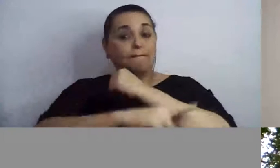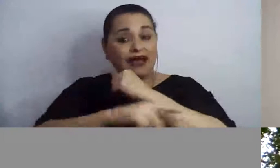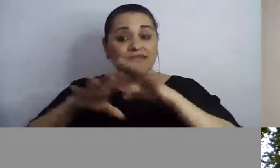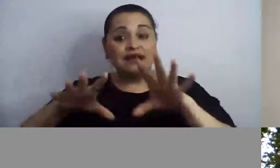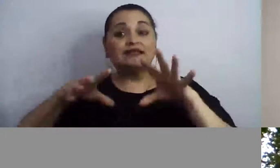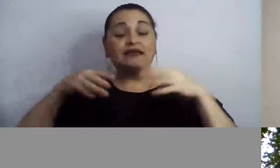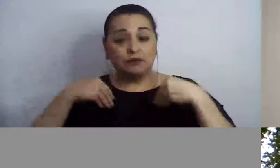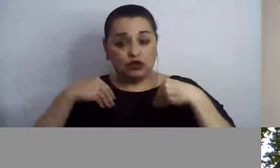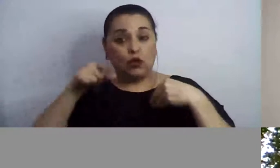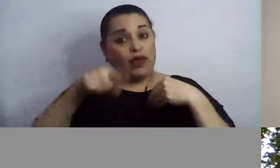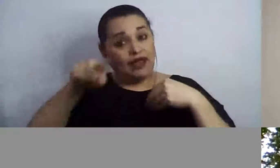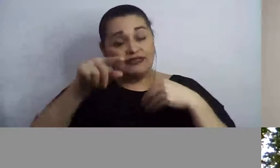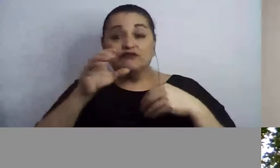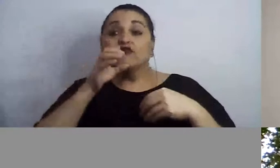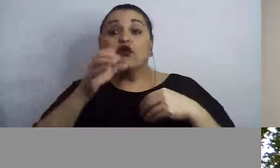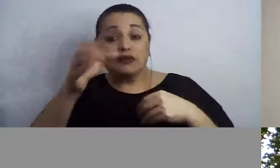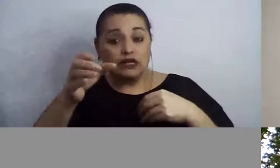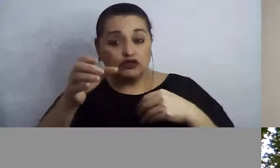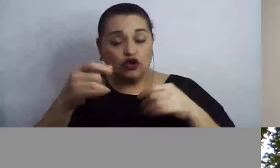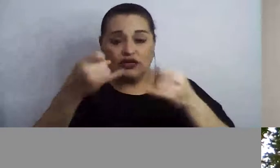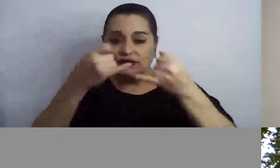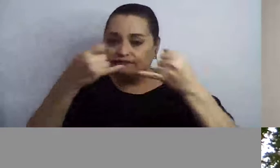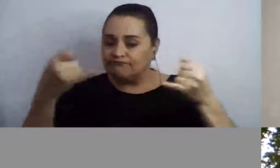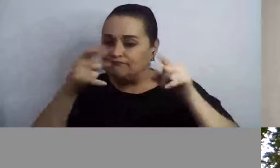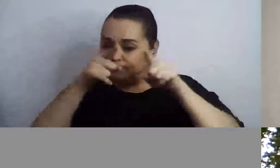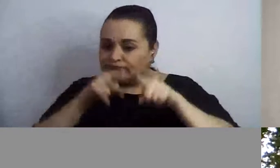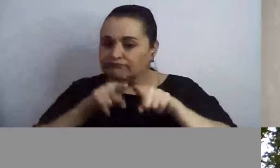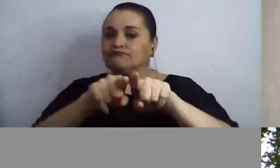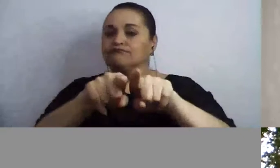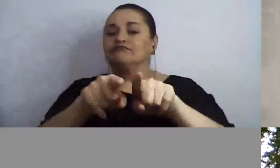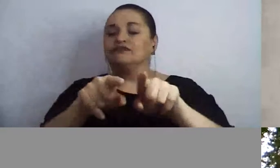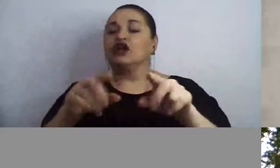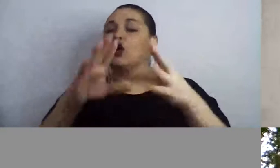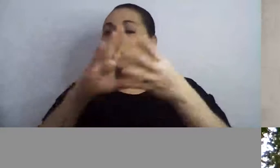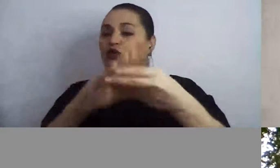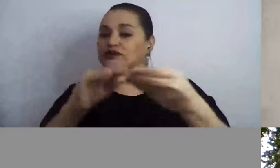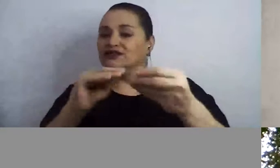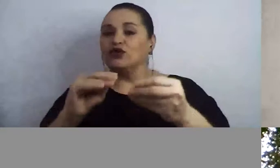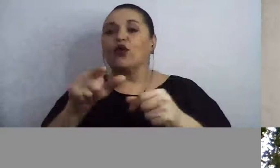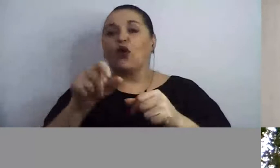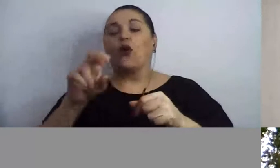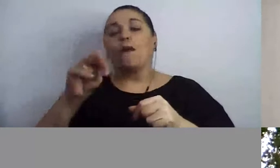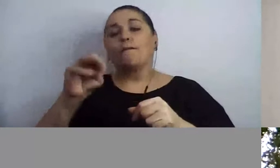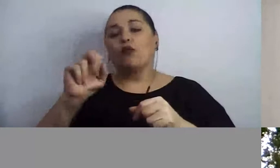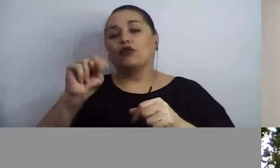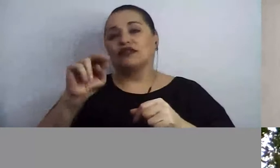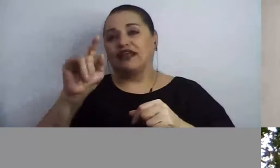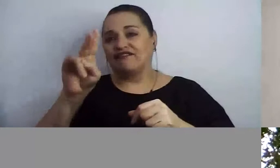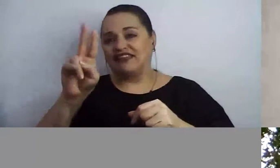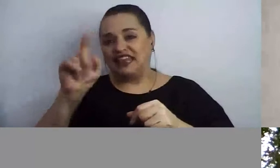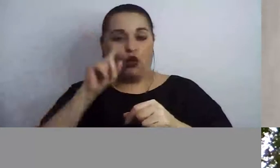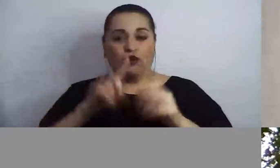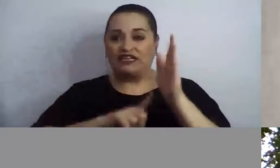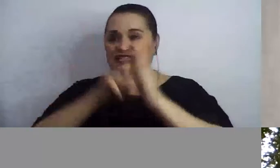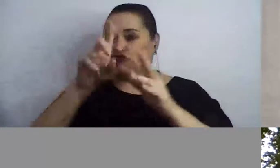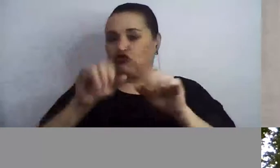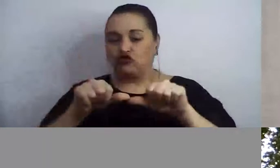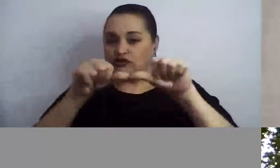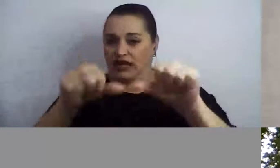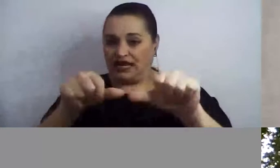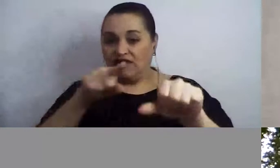esas recomendaciones fueron alineadas con el consenso de video con los indicadores de los objetivos de desarrollo sostenible y de esta